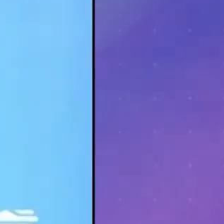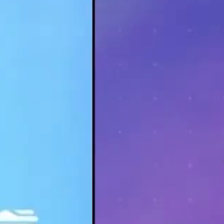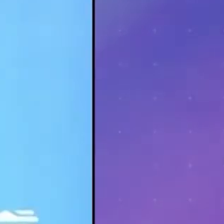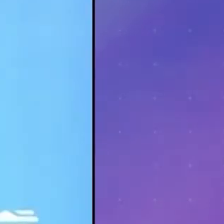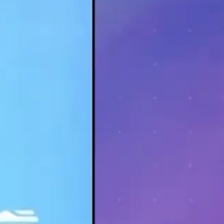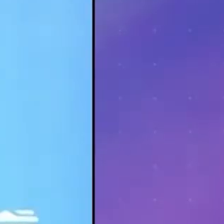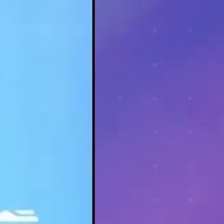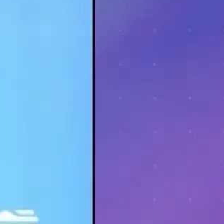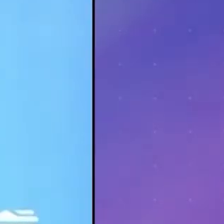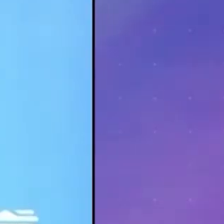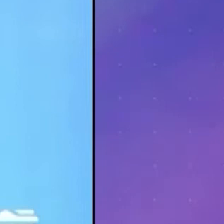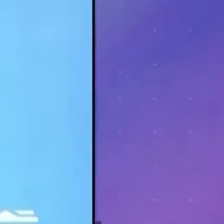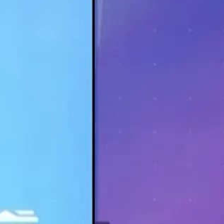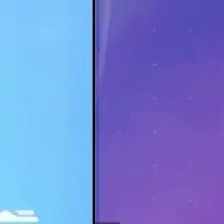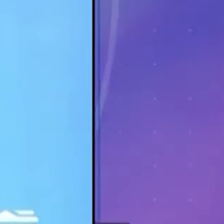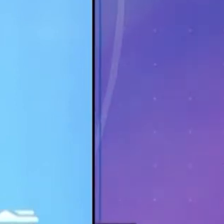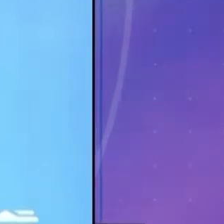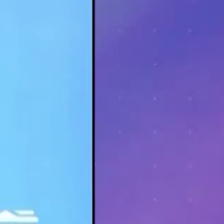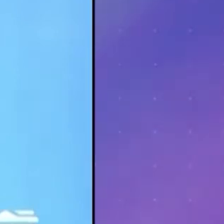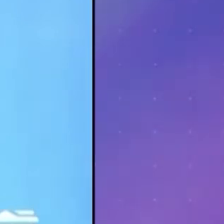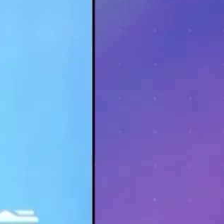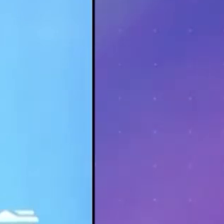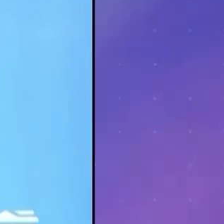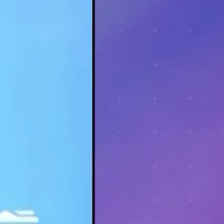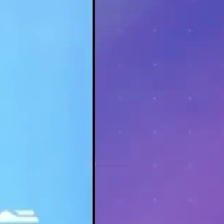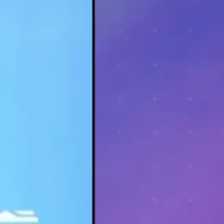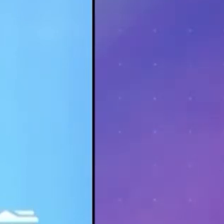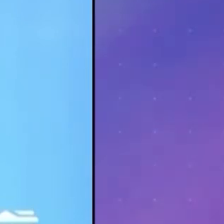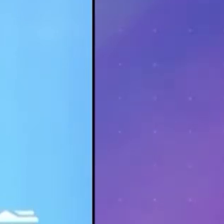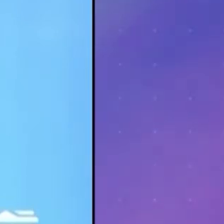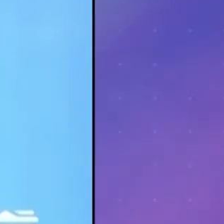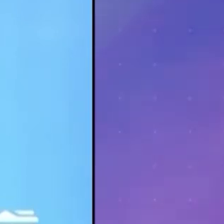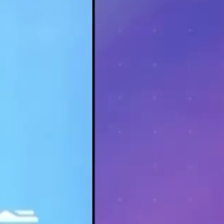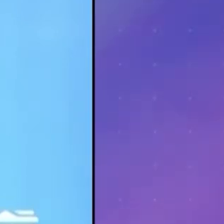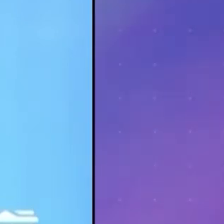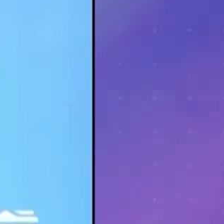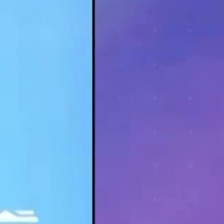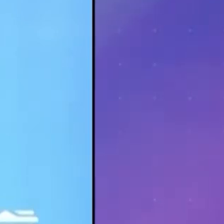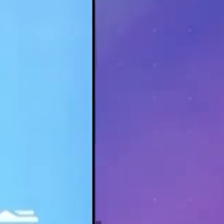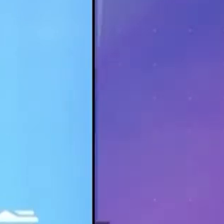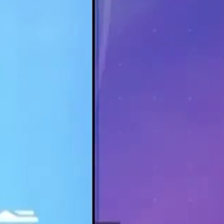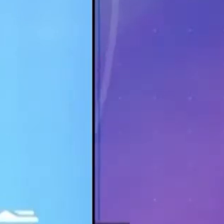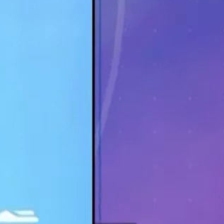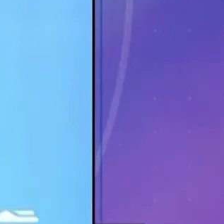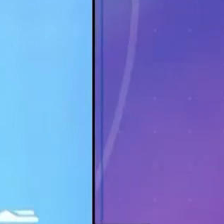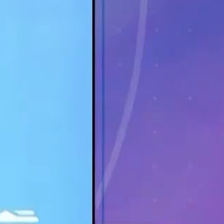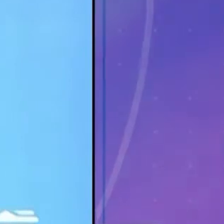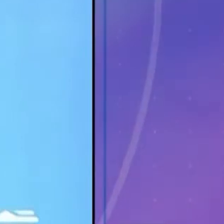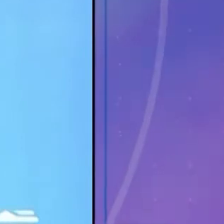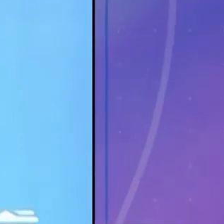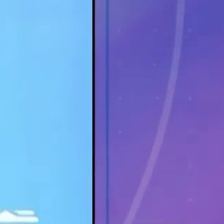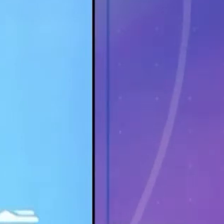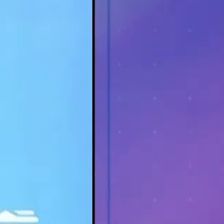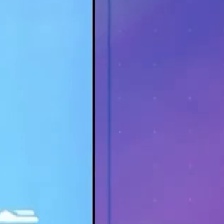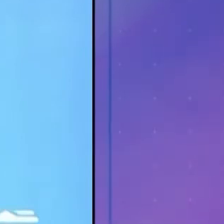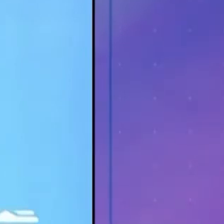que nos prestan. Nos prestan dinero, sí, dice, bueno, me lo vas a poder devolver, demostrame cómo me lo devolvés. Si hoy gastás más de lo que tenés. Entonces, así lo